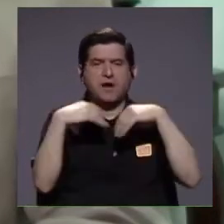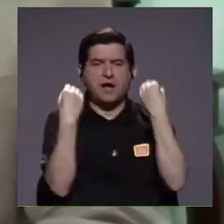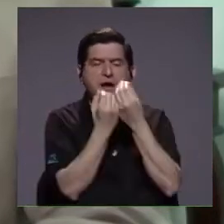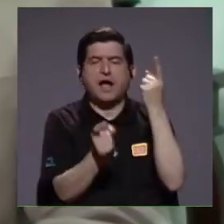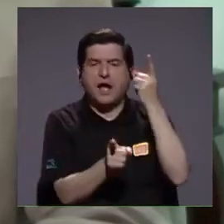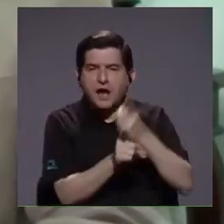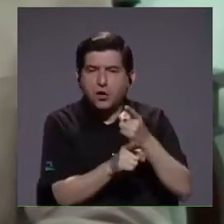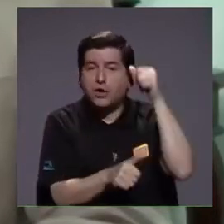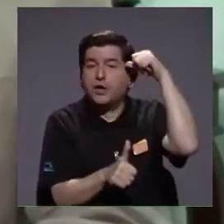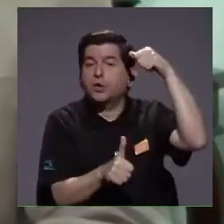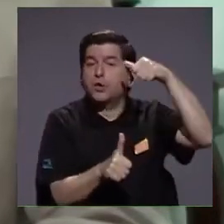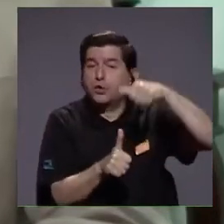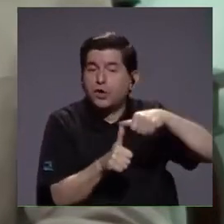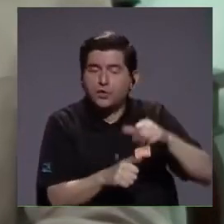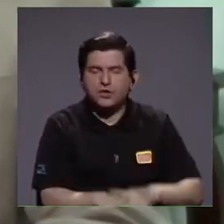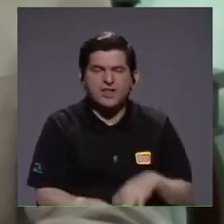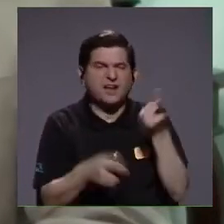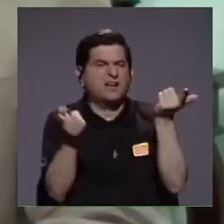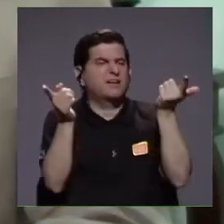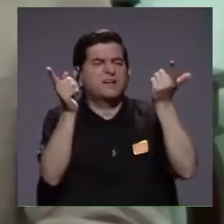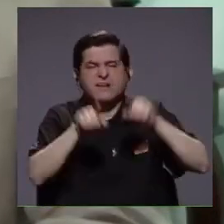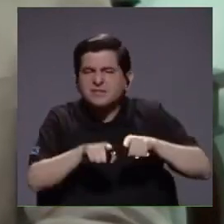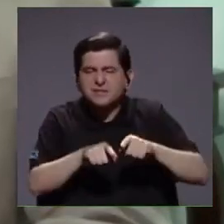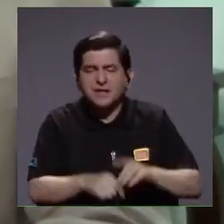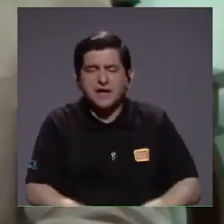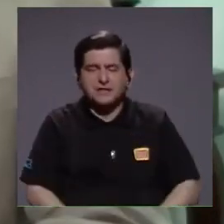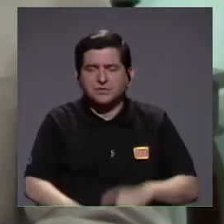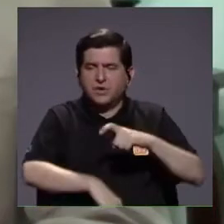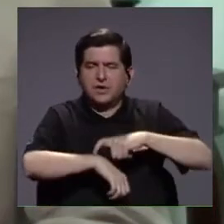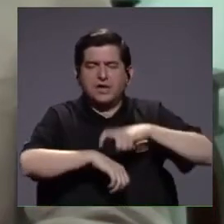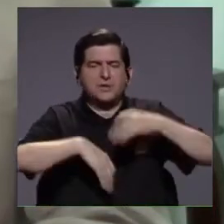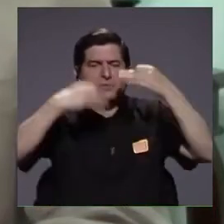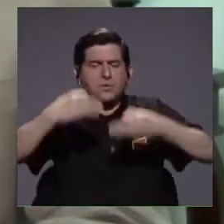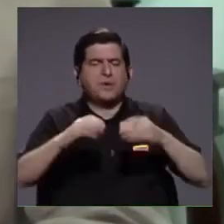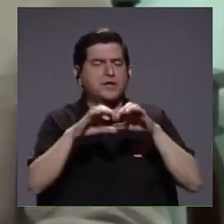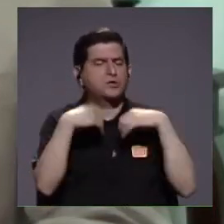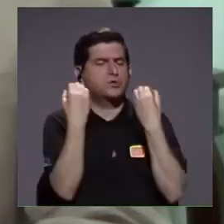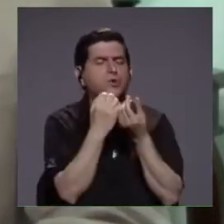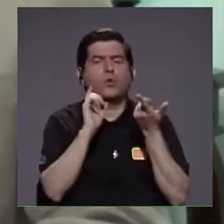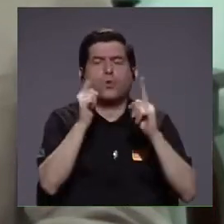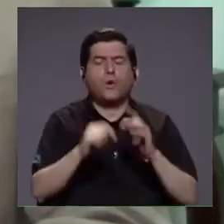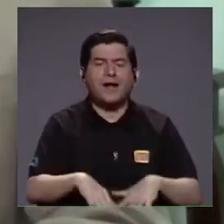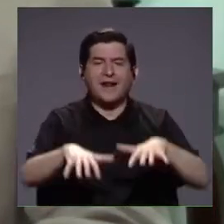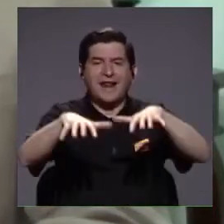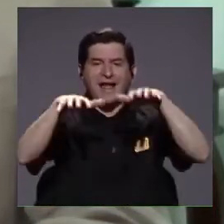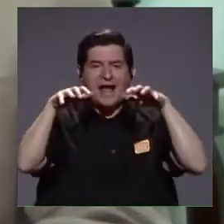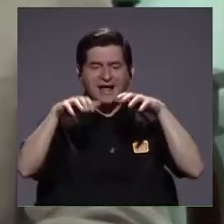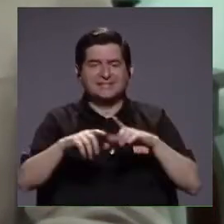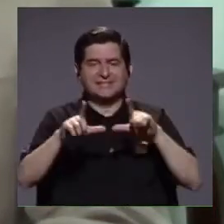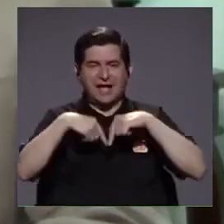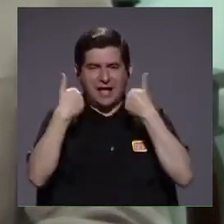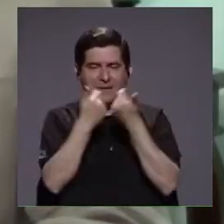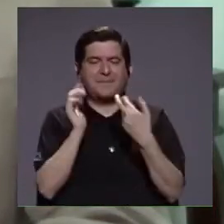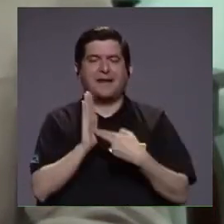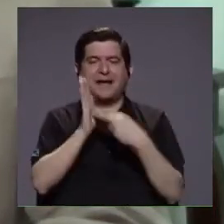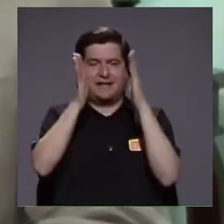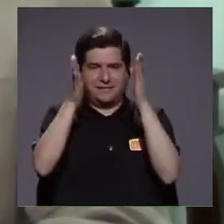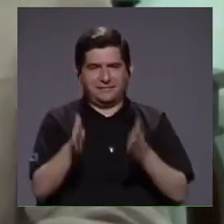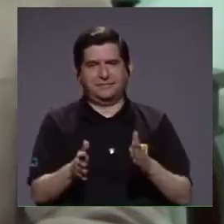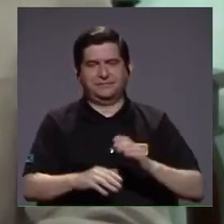órgano competente. Recordemos que el órgano competente en estas decisiones es la Asamblea